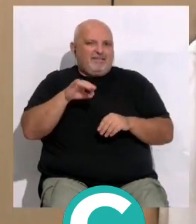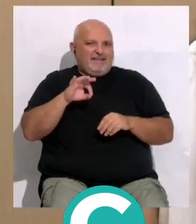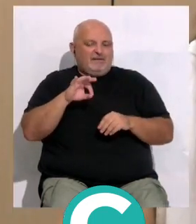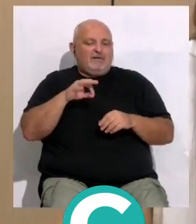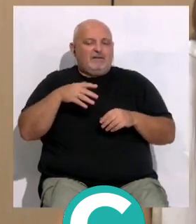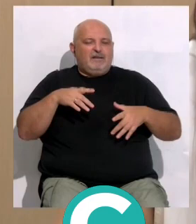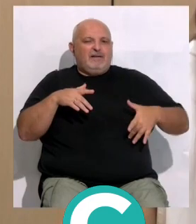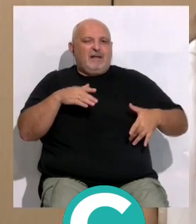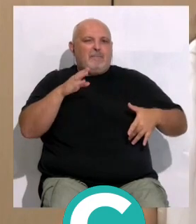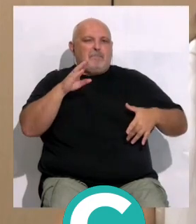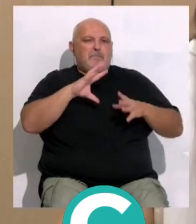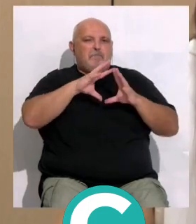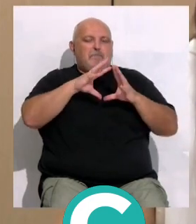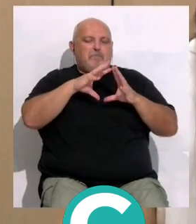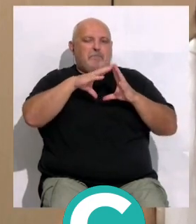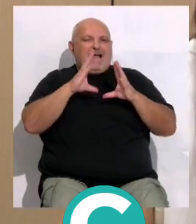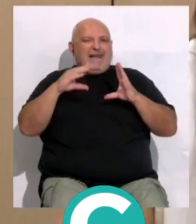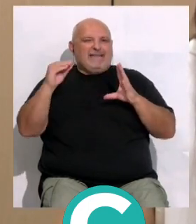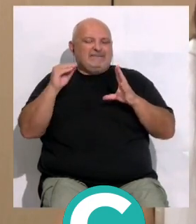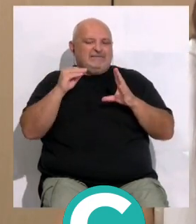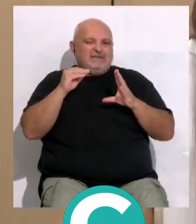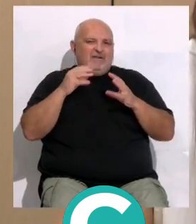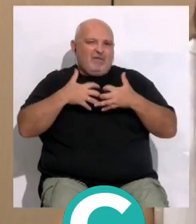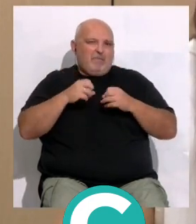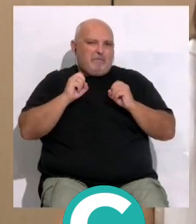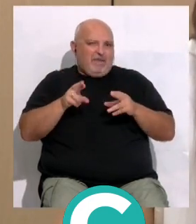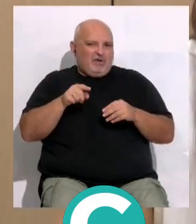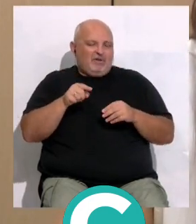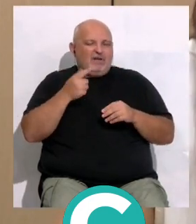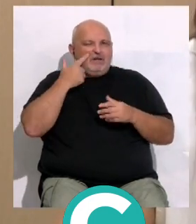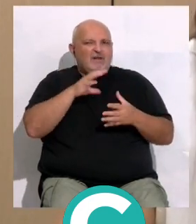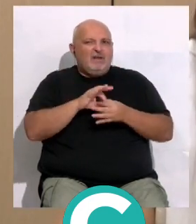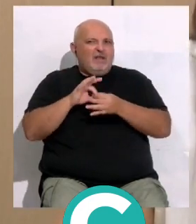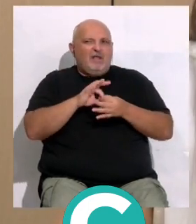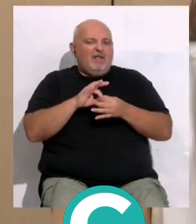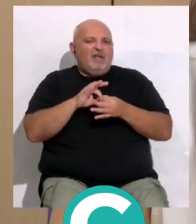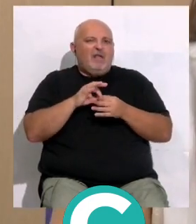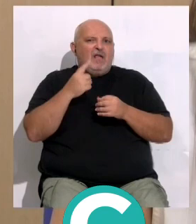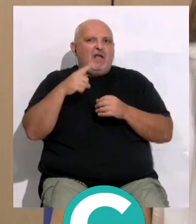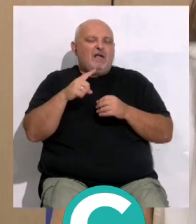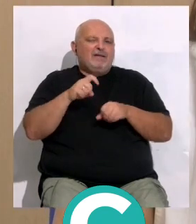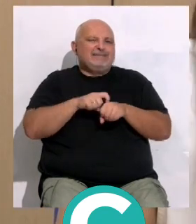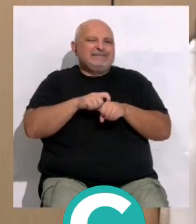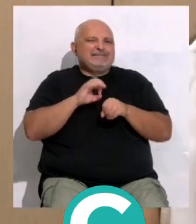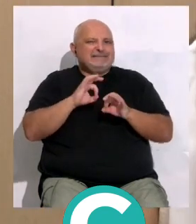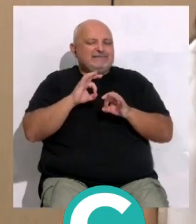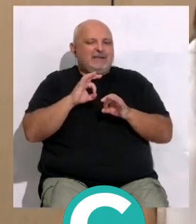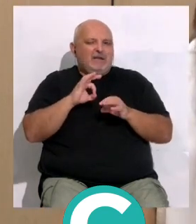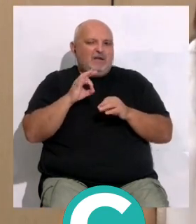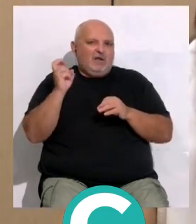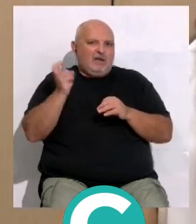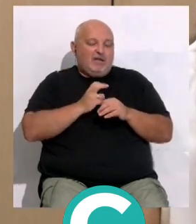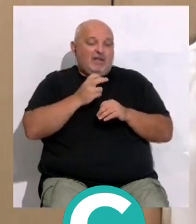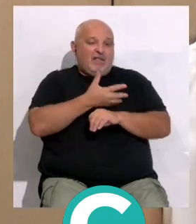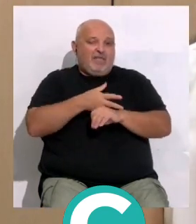el páncreas funcione peor, pero también se ha visto en la última década que está relacionada con diferentes aspectos relacionados a su vez indirectamente